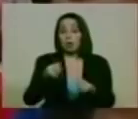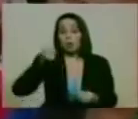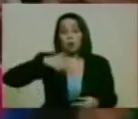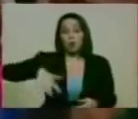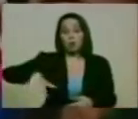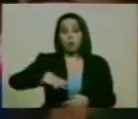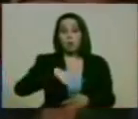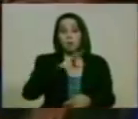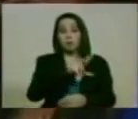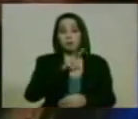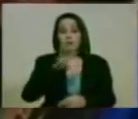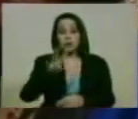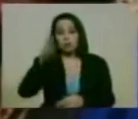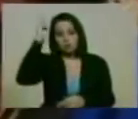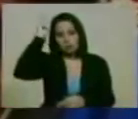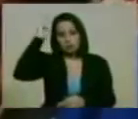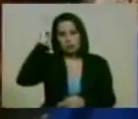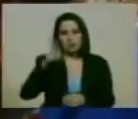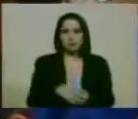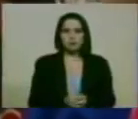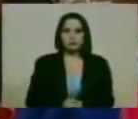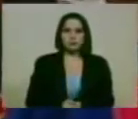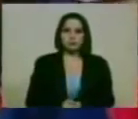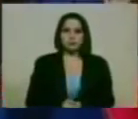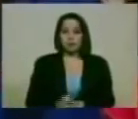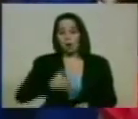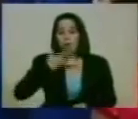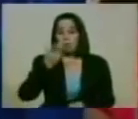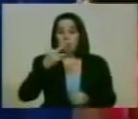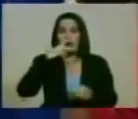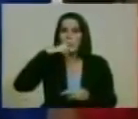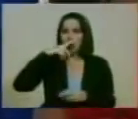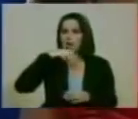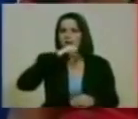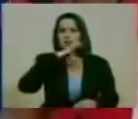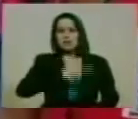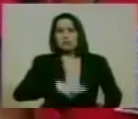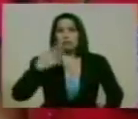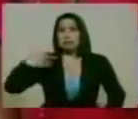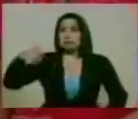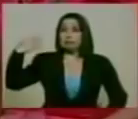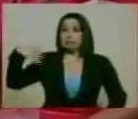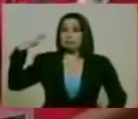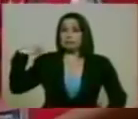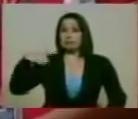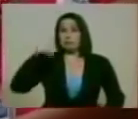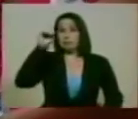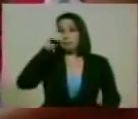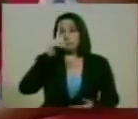pueblos indígenas, que pueden hablar de historia milenaria.